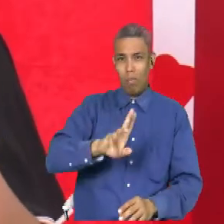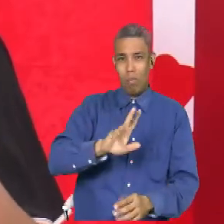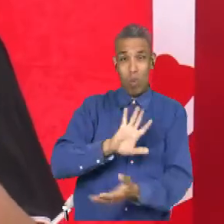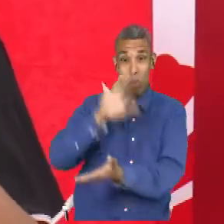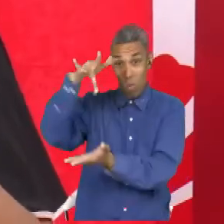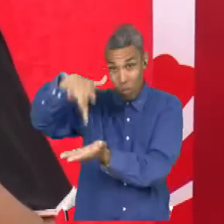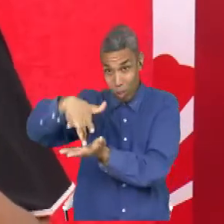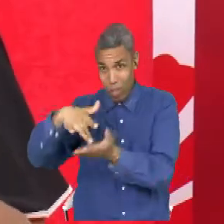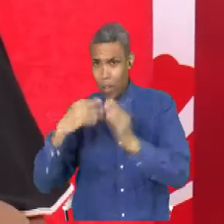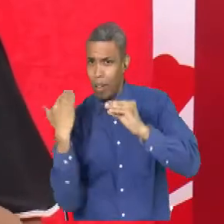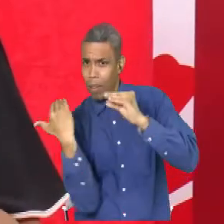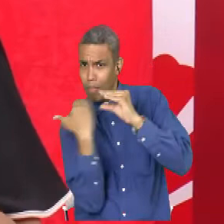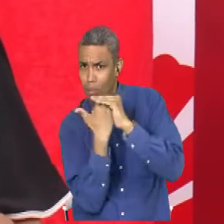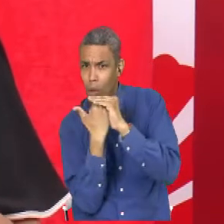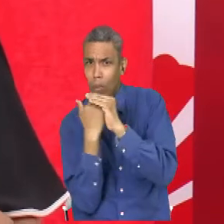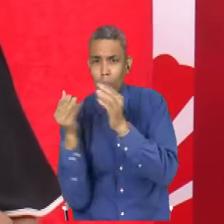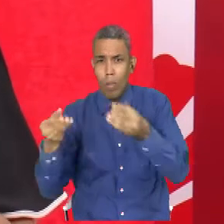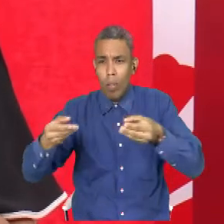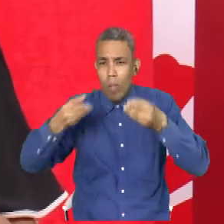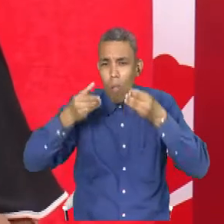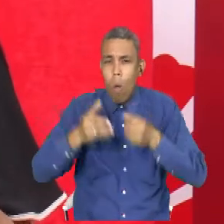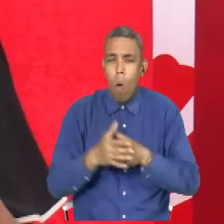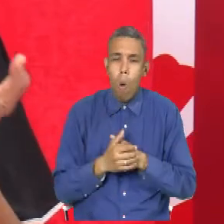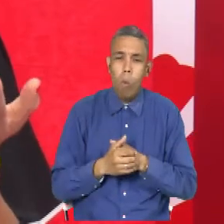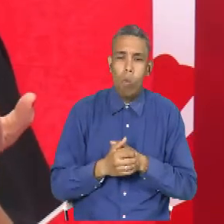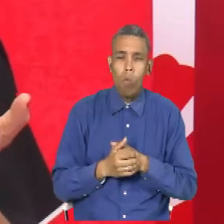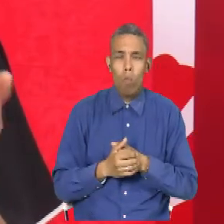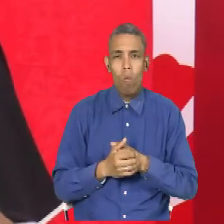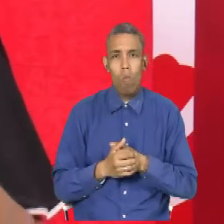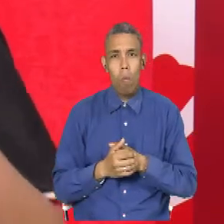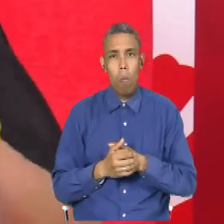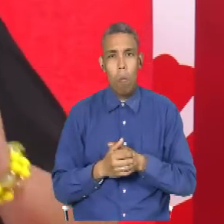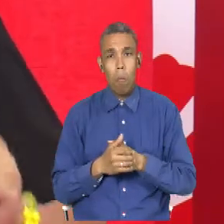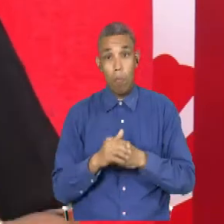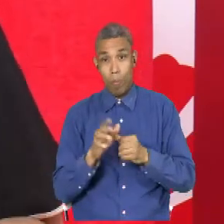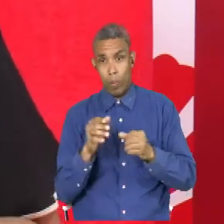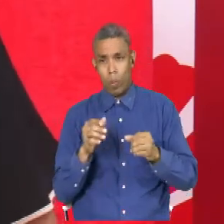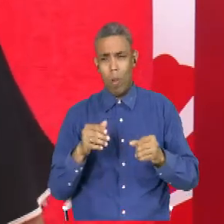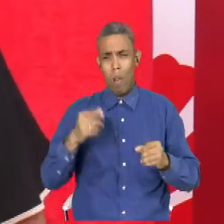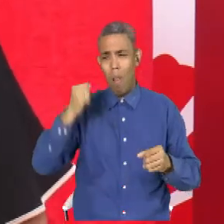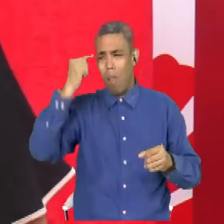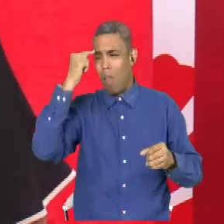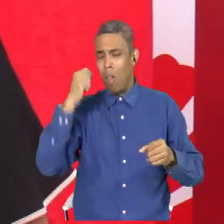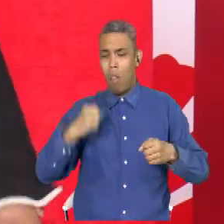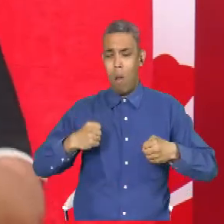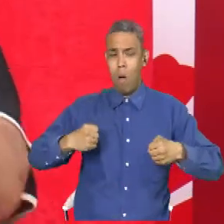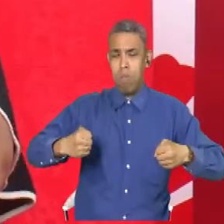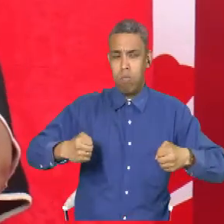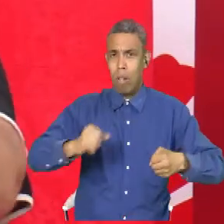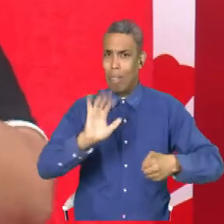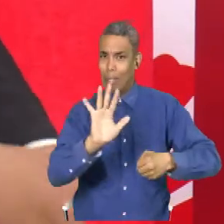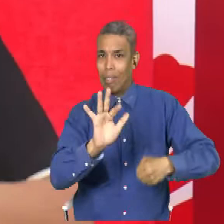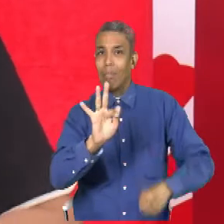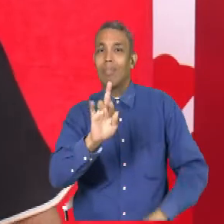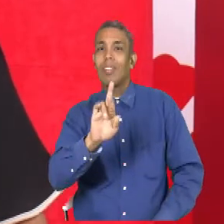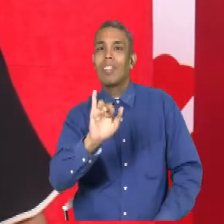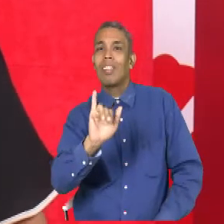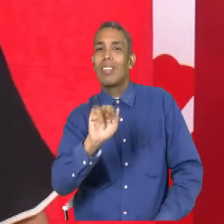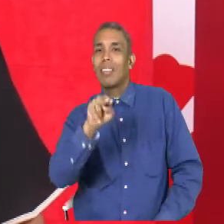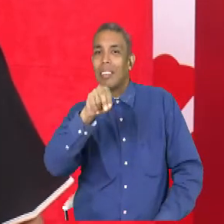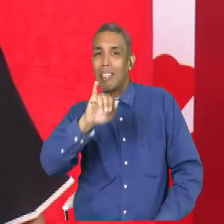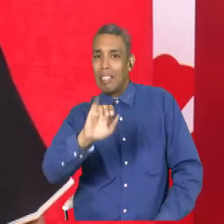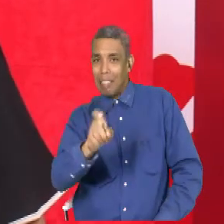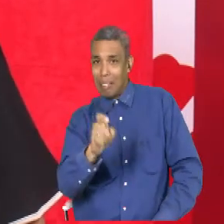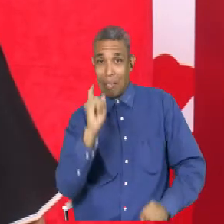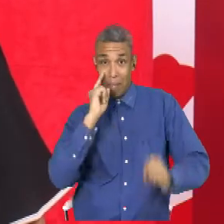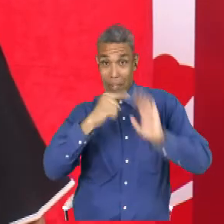deliciosos que aquí venden y le da miedo subirse un kilito de más, pues nosotros aquí le recomendamos a Training. Y para allá es para donde nos vamos, para